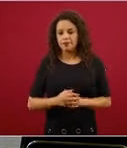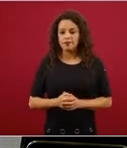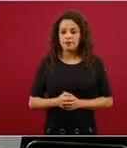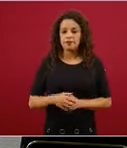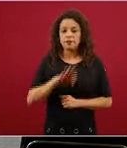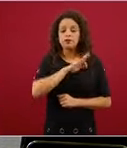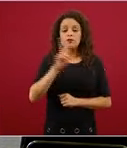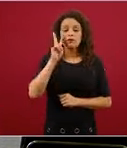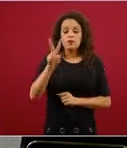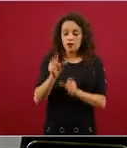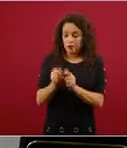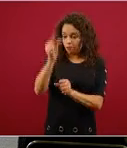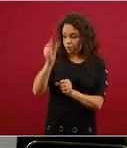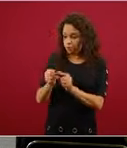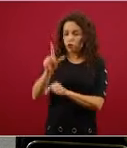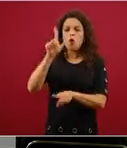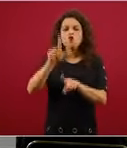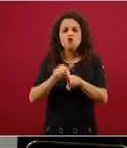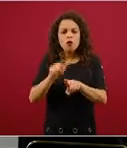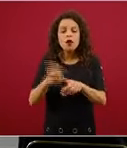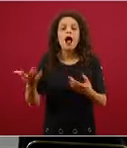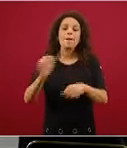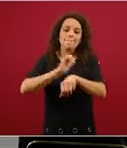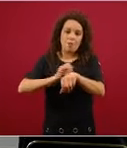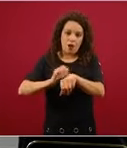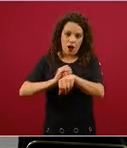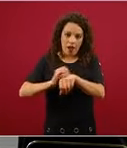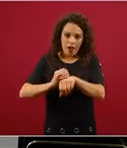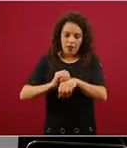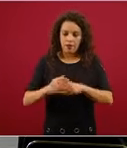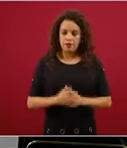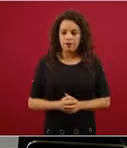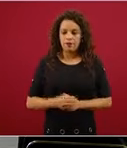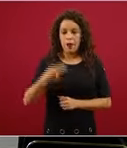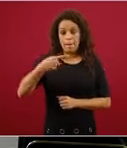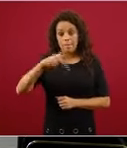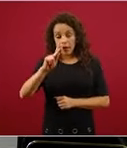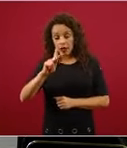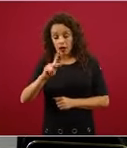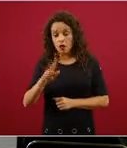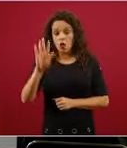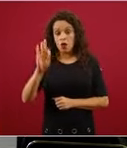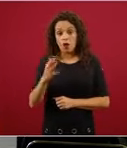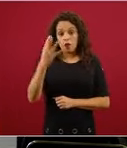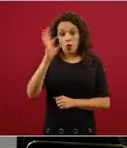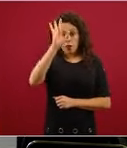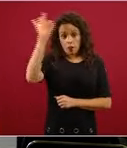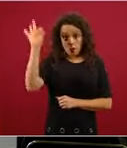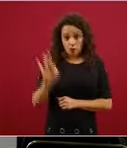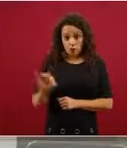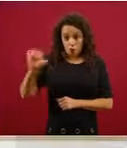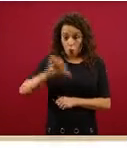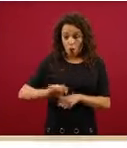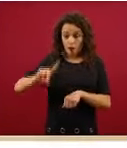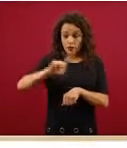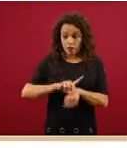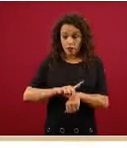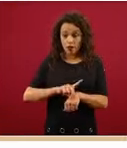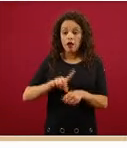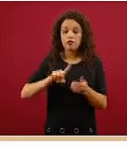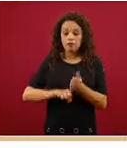en las barras de color morado. Pero así también el 44% y la actualización al día de hoy,